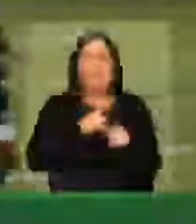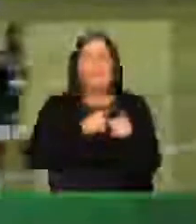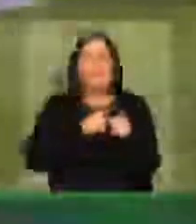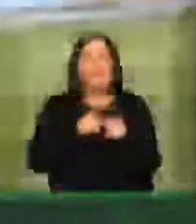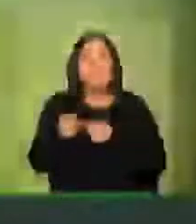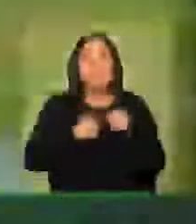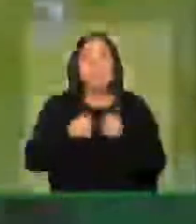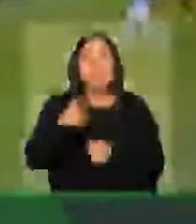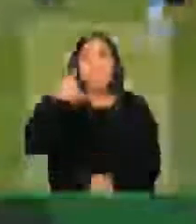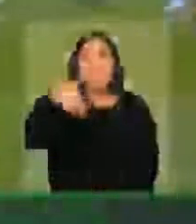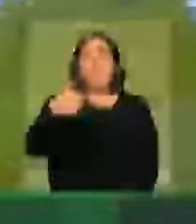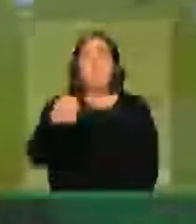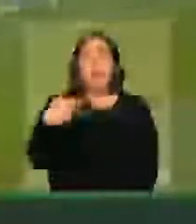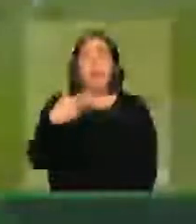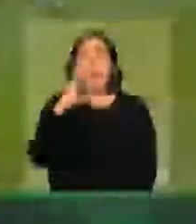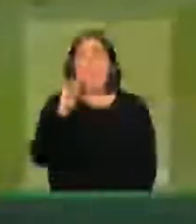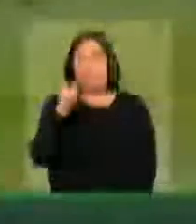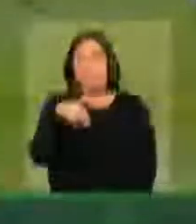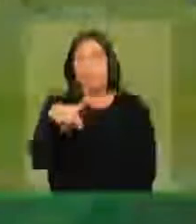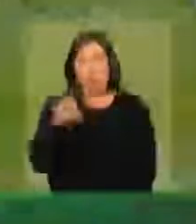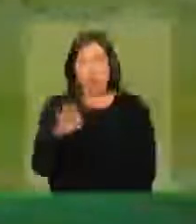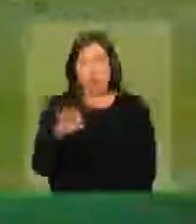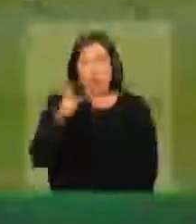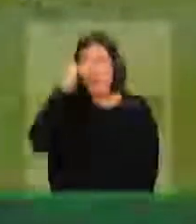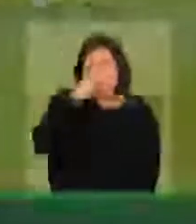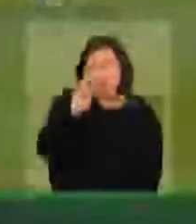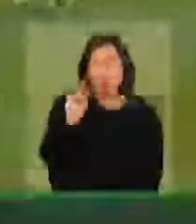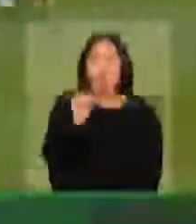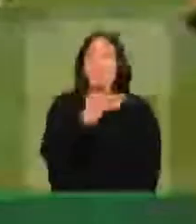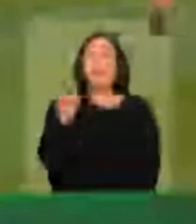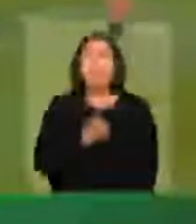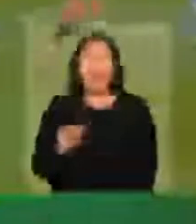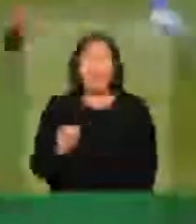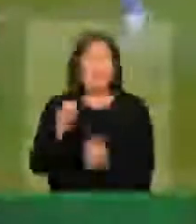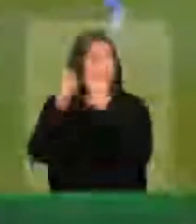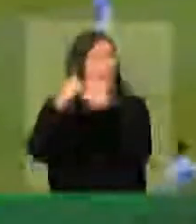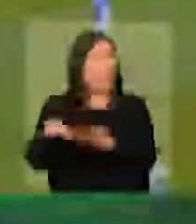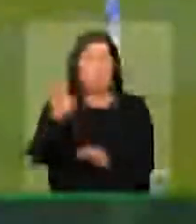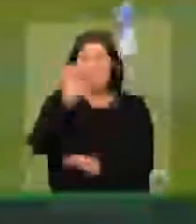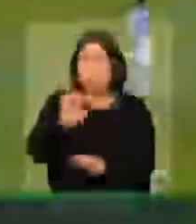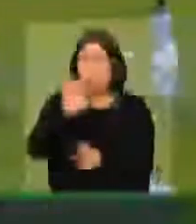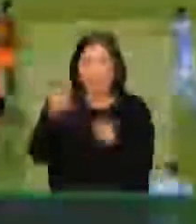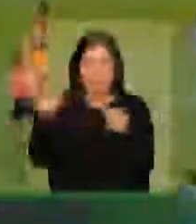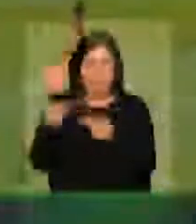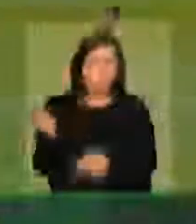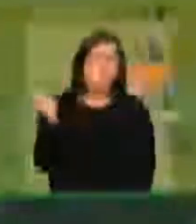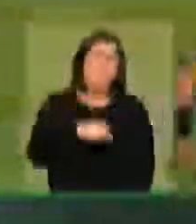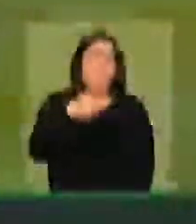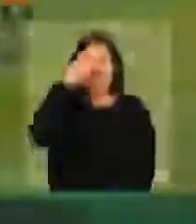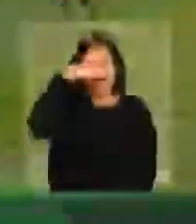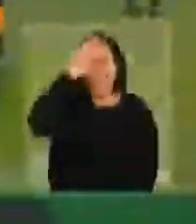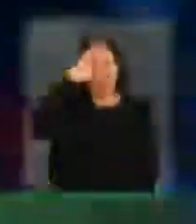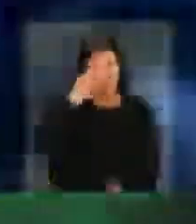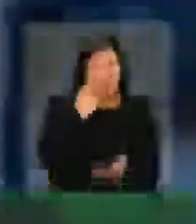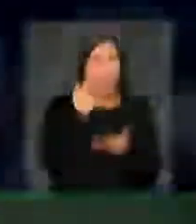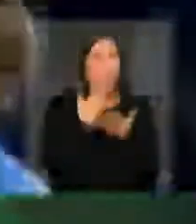por Mourinho. El Toro Gabriel Fernández dejó el fútbol europeo y llegó a México. Ya fue presentado en los Bravos